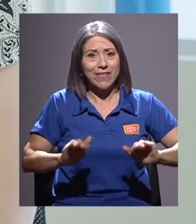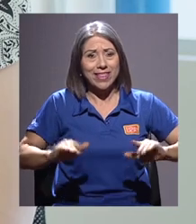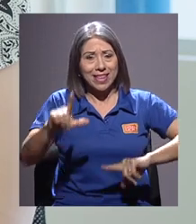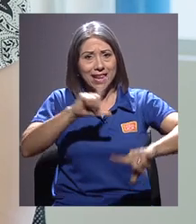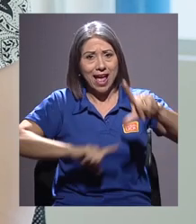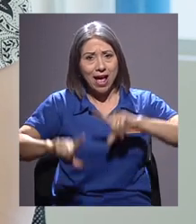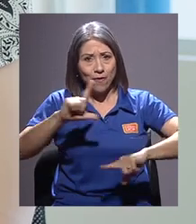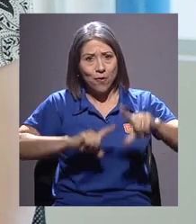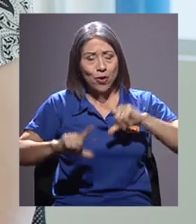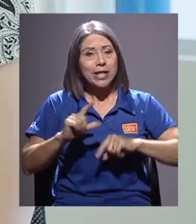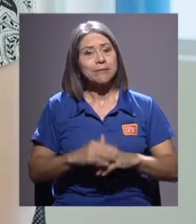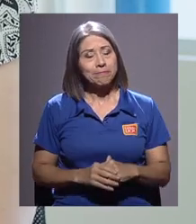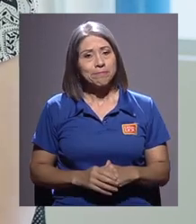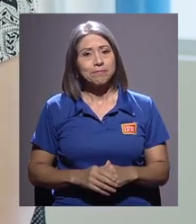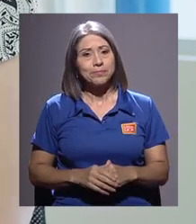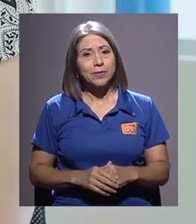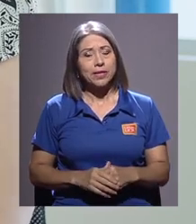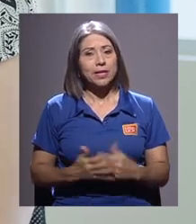y